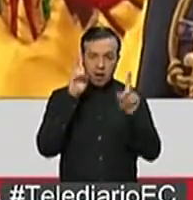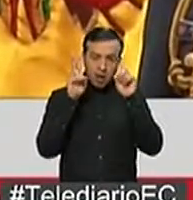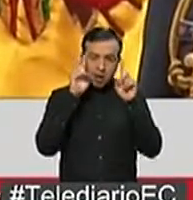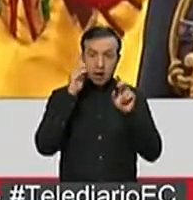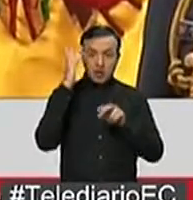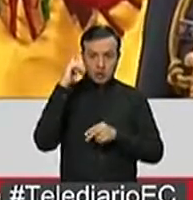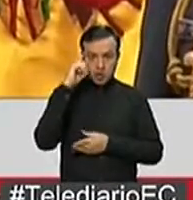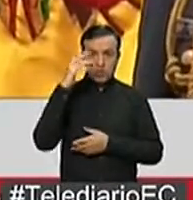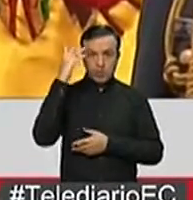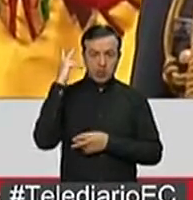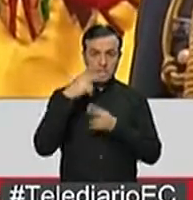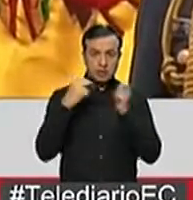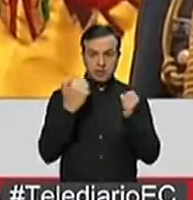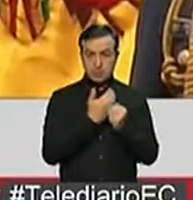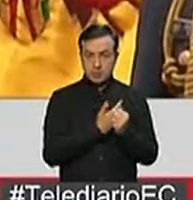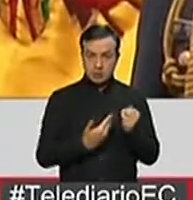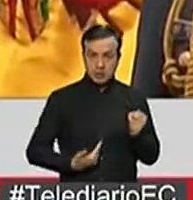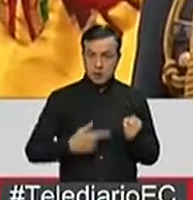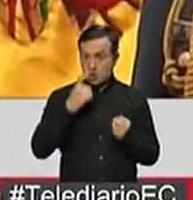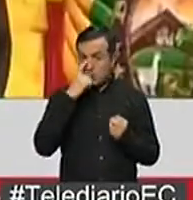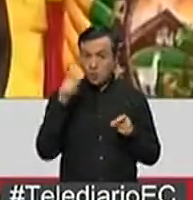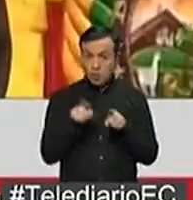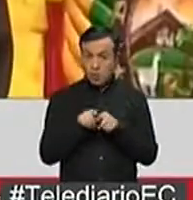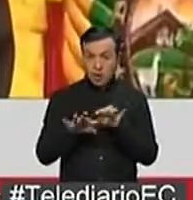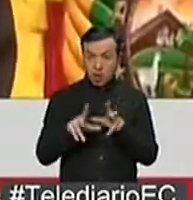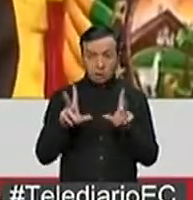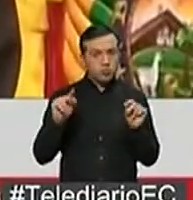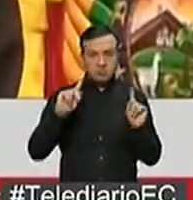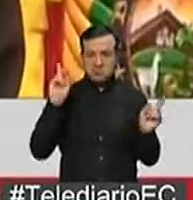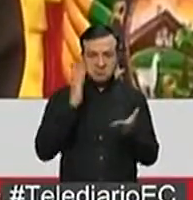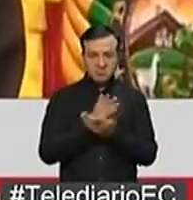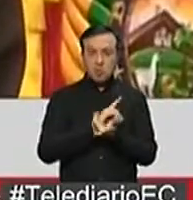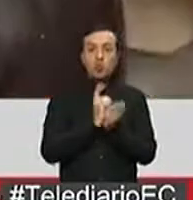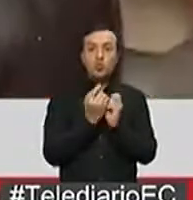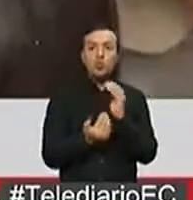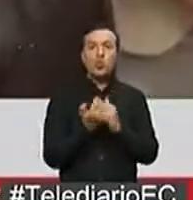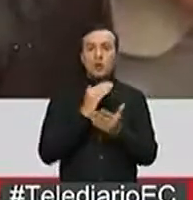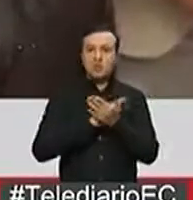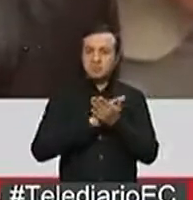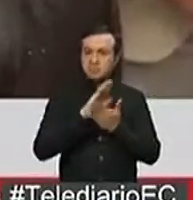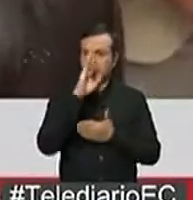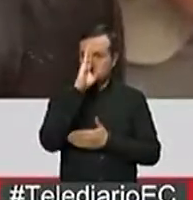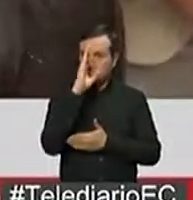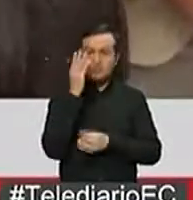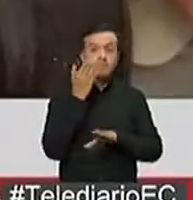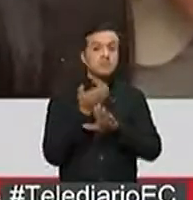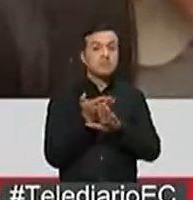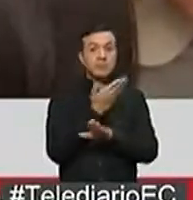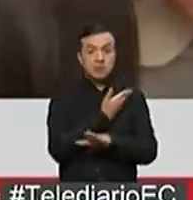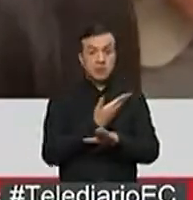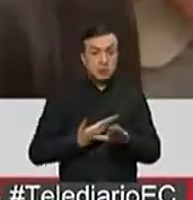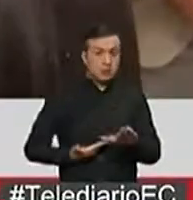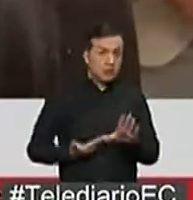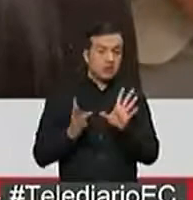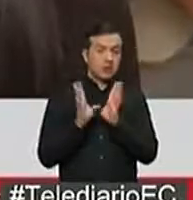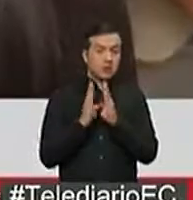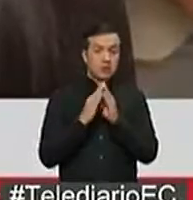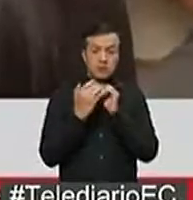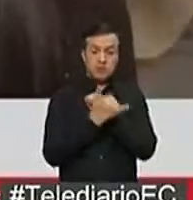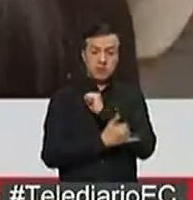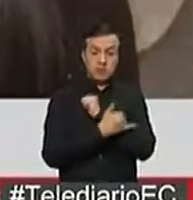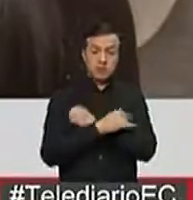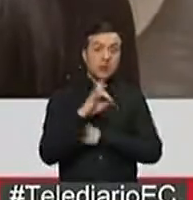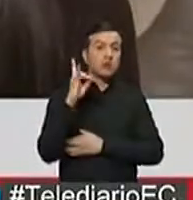el gobierno del expresidente Evo Morales. La presidenta interina promulgó la ley acompañada por la presidenta del Senado boliviano, Eva